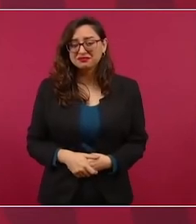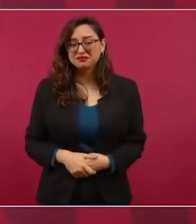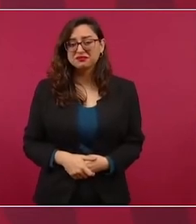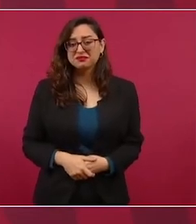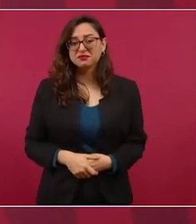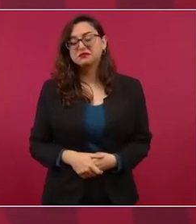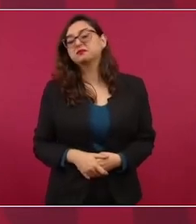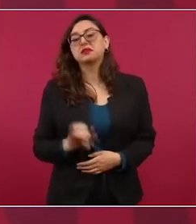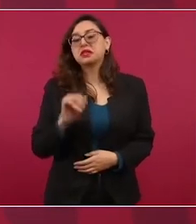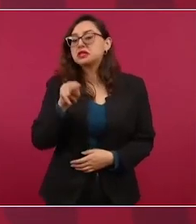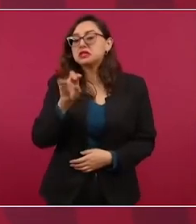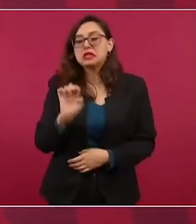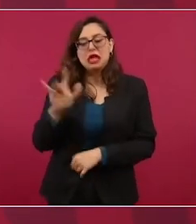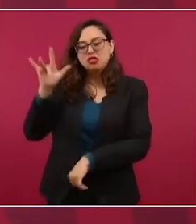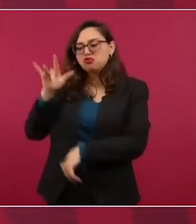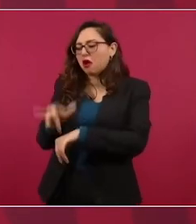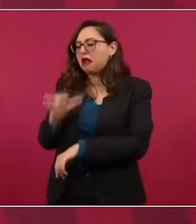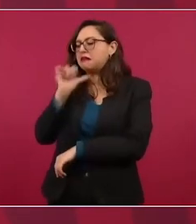Entonces,